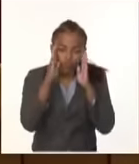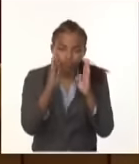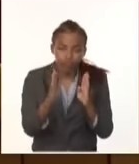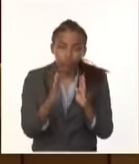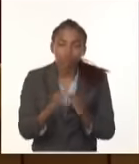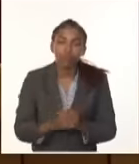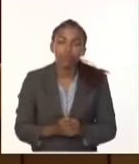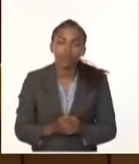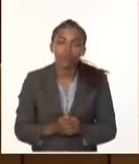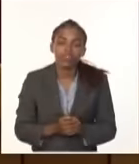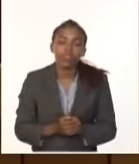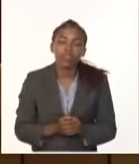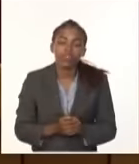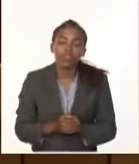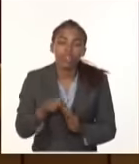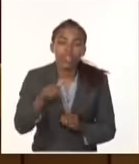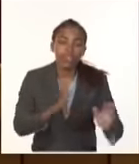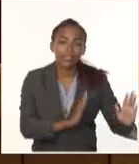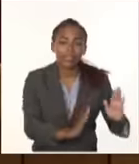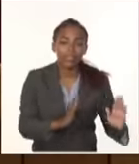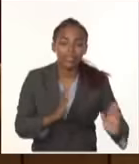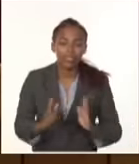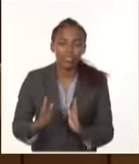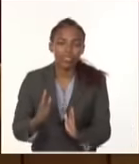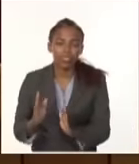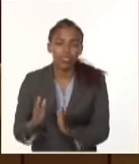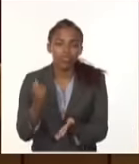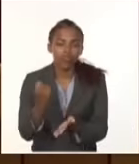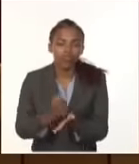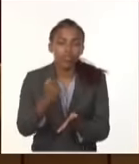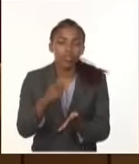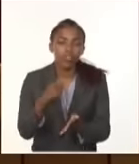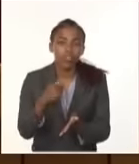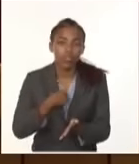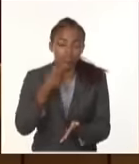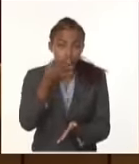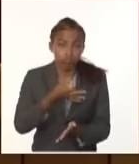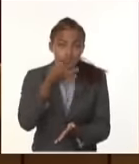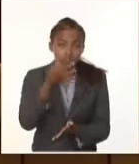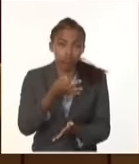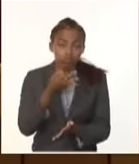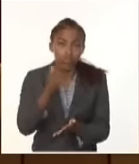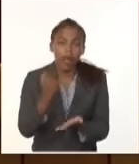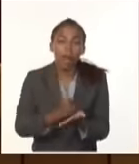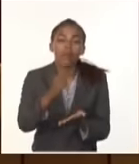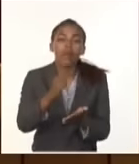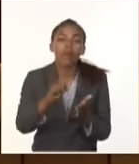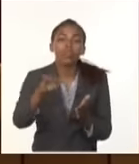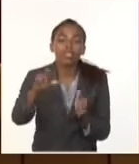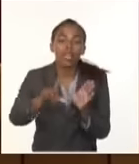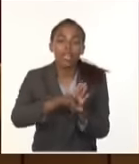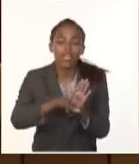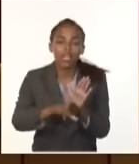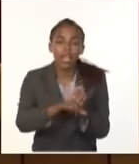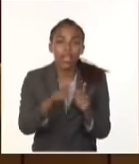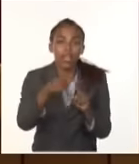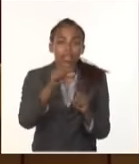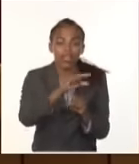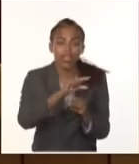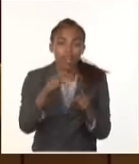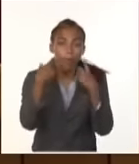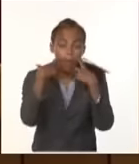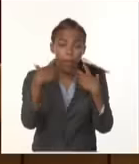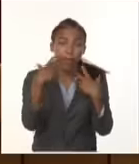actividad legislativa de estas sesiones confirma lo que digo. Se han aprobado 6 leyes sobre temas de trascendencia para la